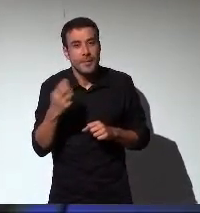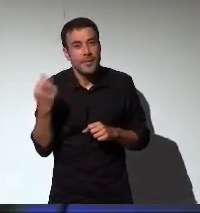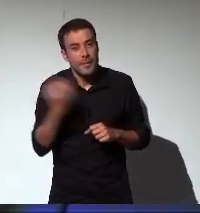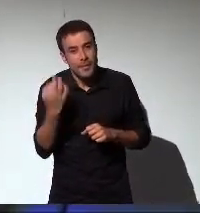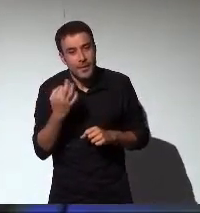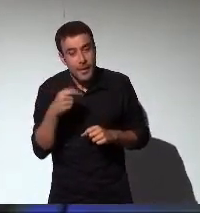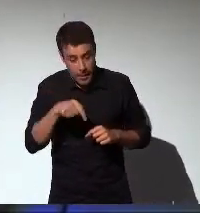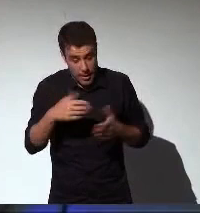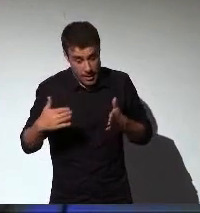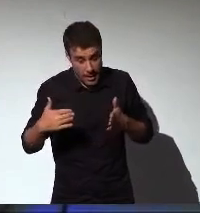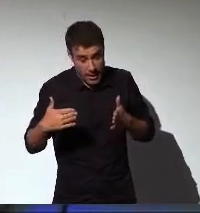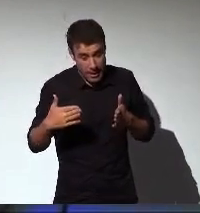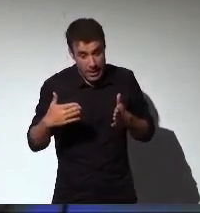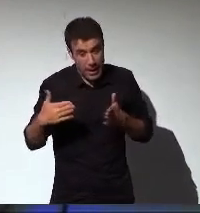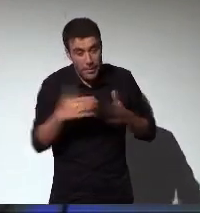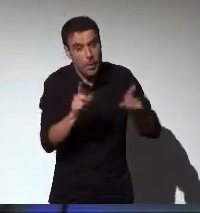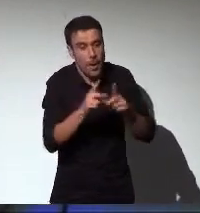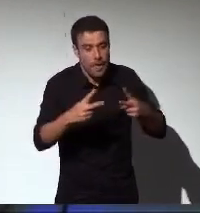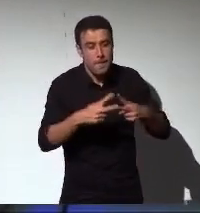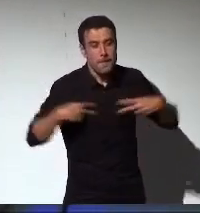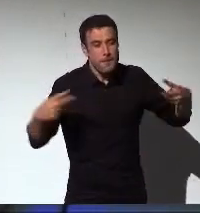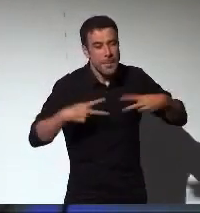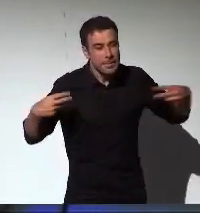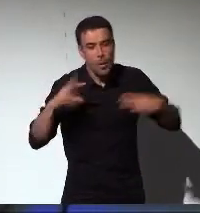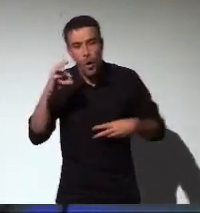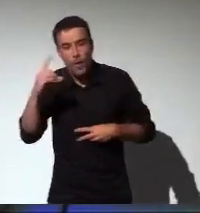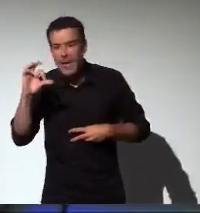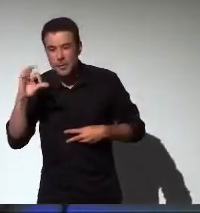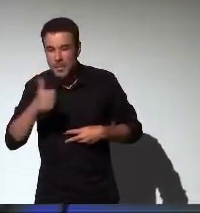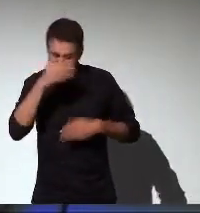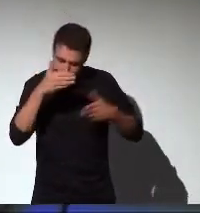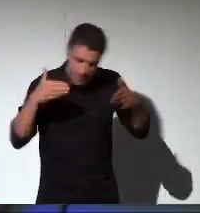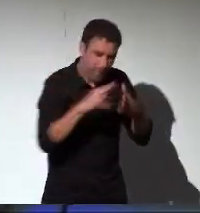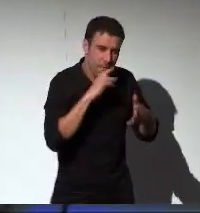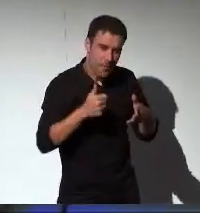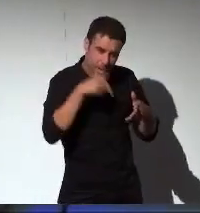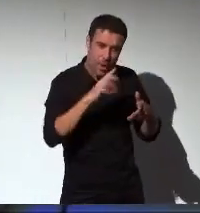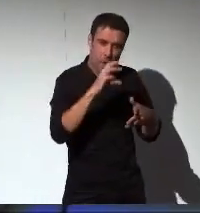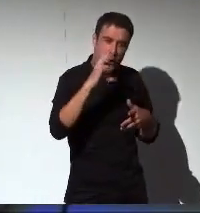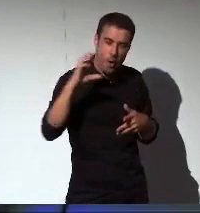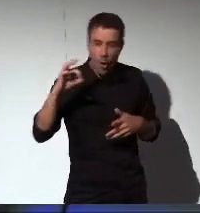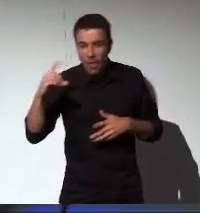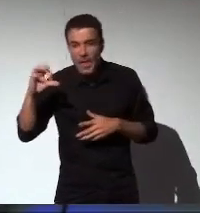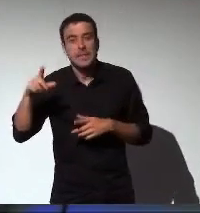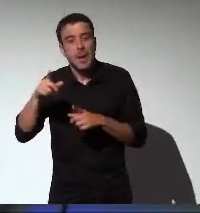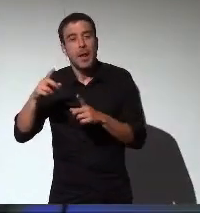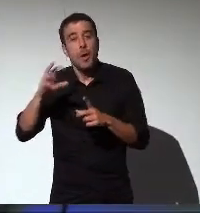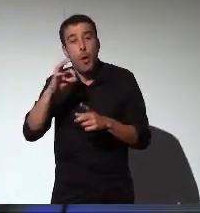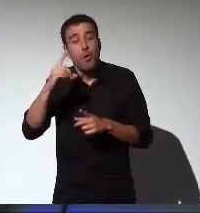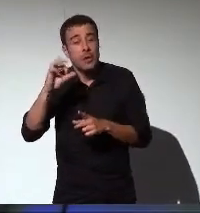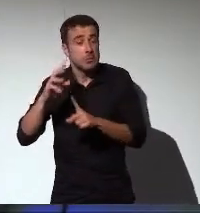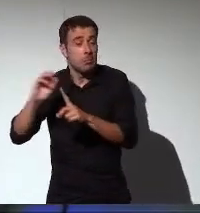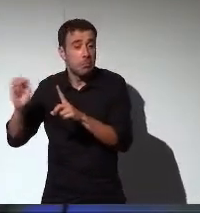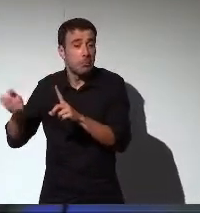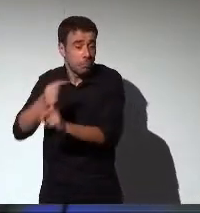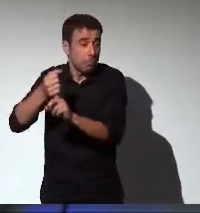valorásemos más este camino en términos de las metas que en términos de los ODS, porque al final un ODS de conseguir hambre cero, pues sí, eso